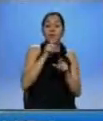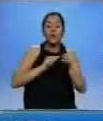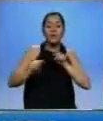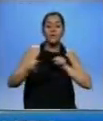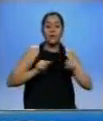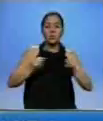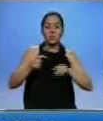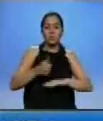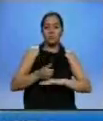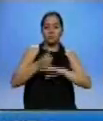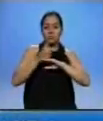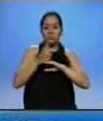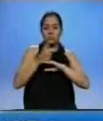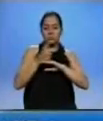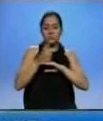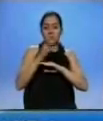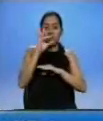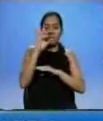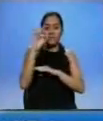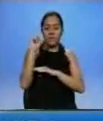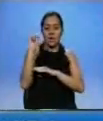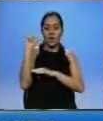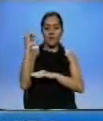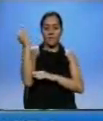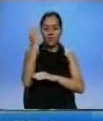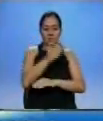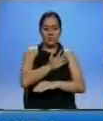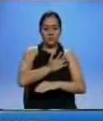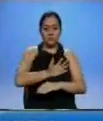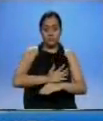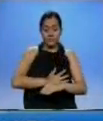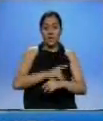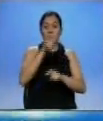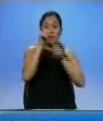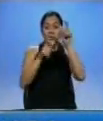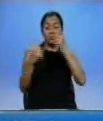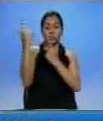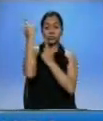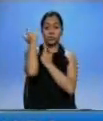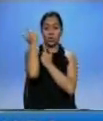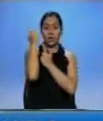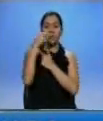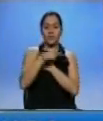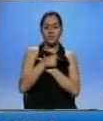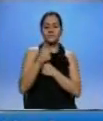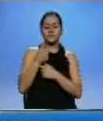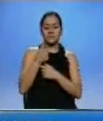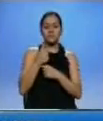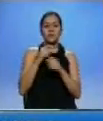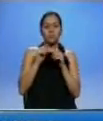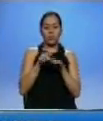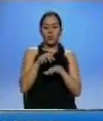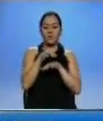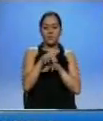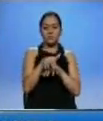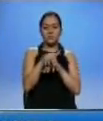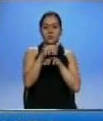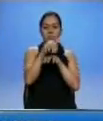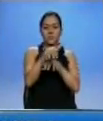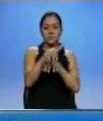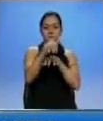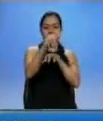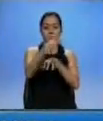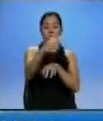Comando Conjunto, se usó el principio de masa. Cientos de soldados de la Fuerza Terrestre avanzaron contra los